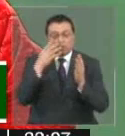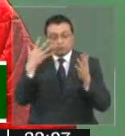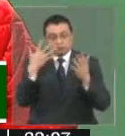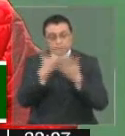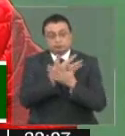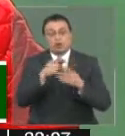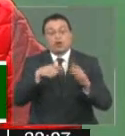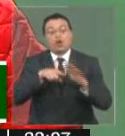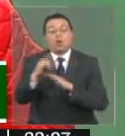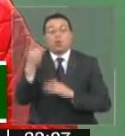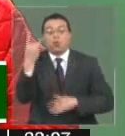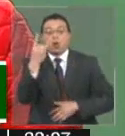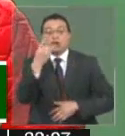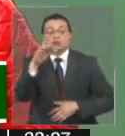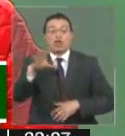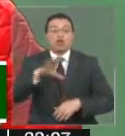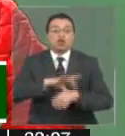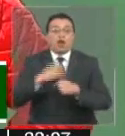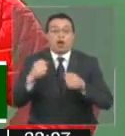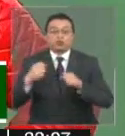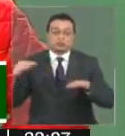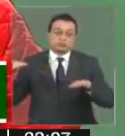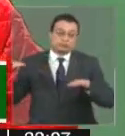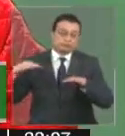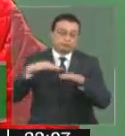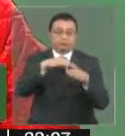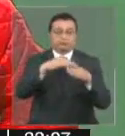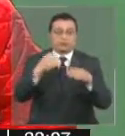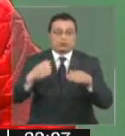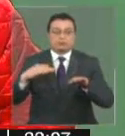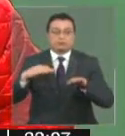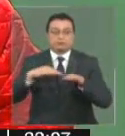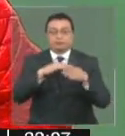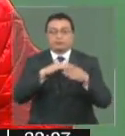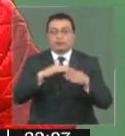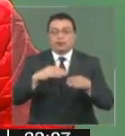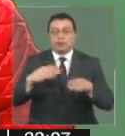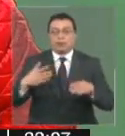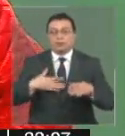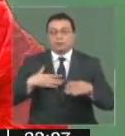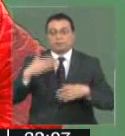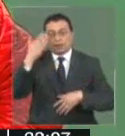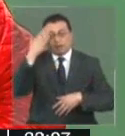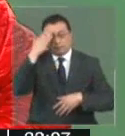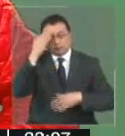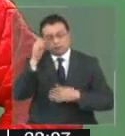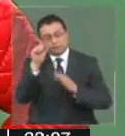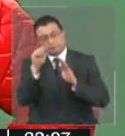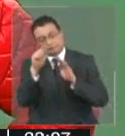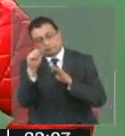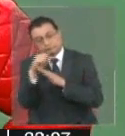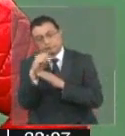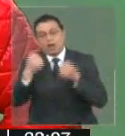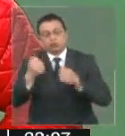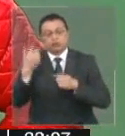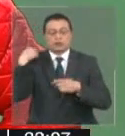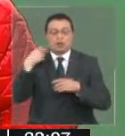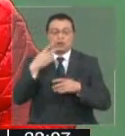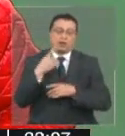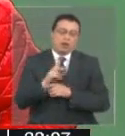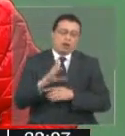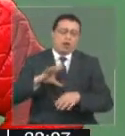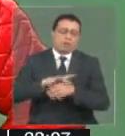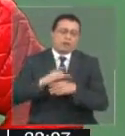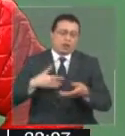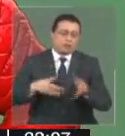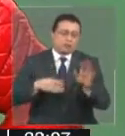urgencia a la clínica y un auto nos chocó por al lado. Yo iba con la cabeza apoyada en la parte de atrás del auto y